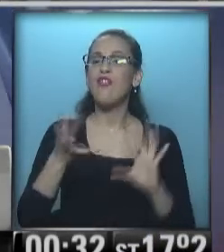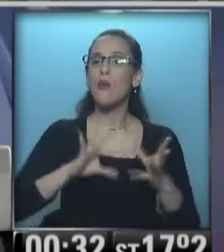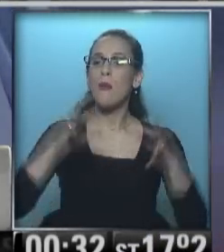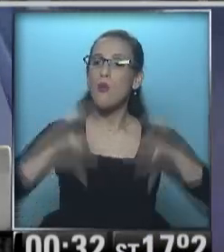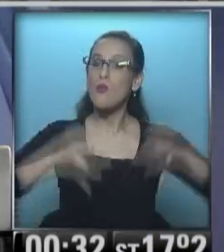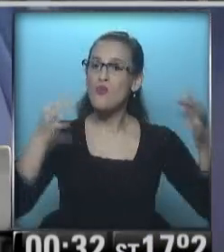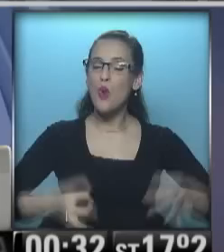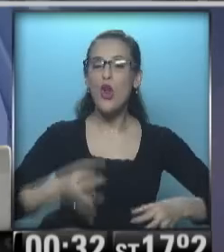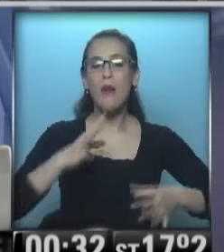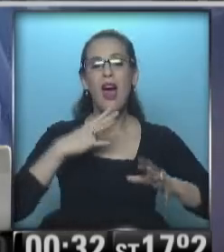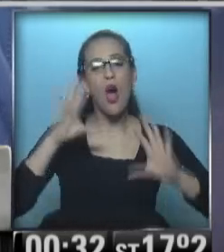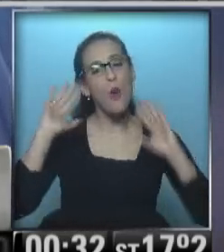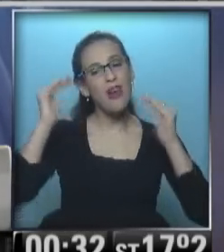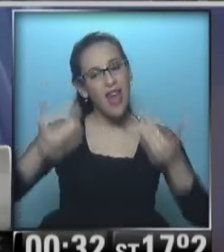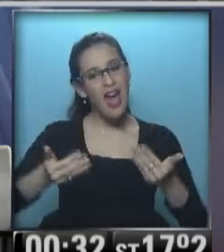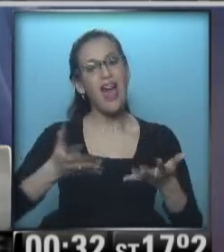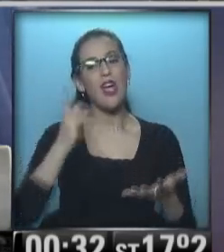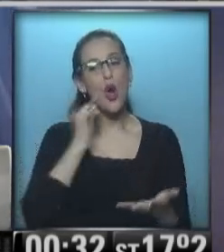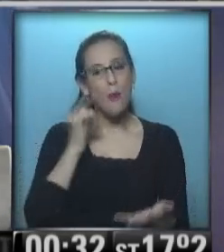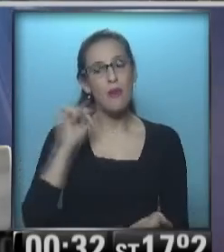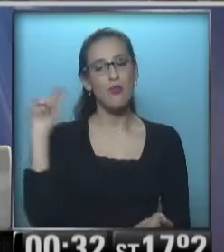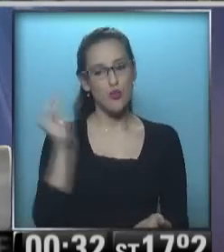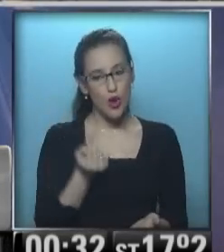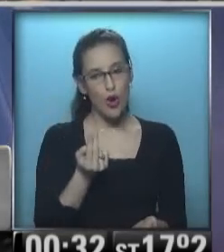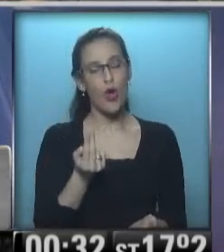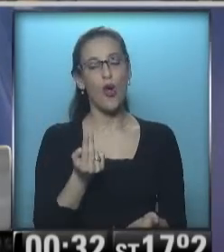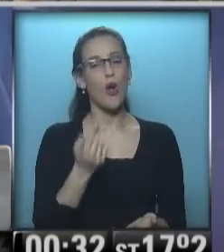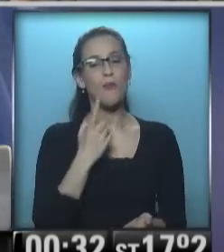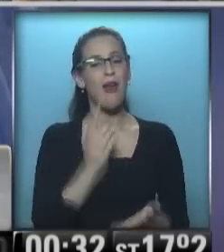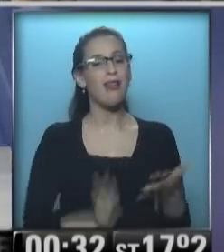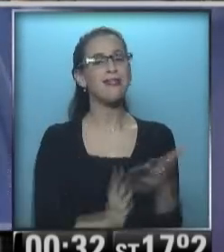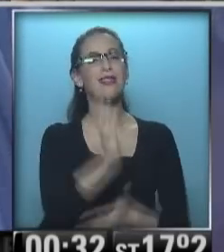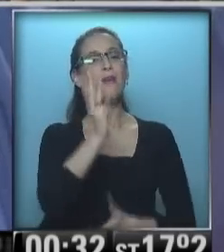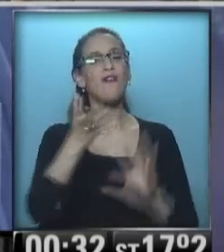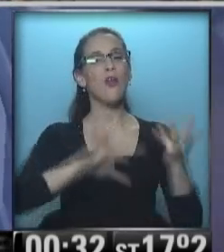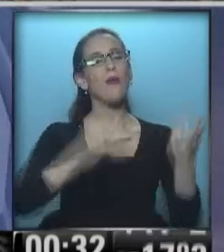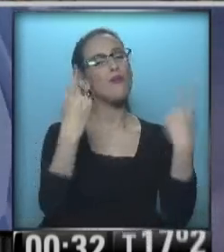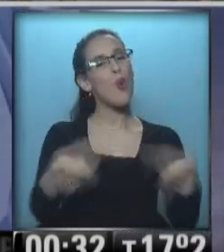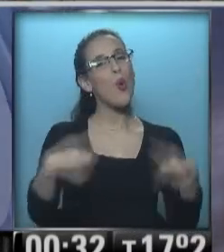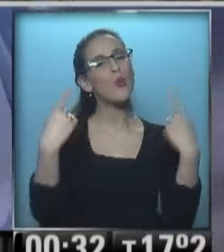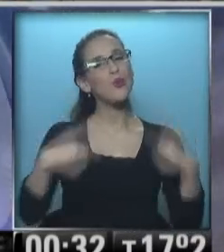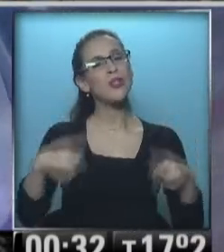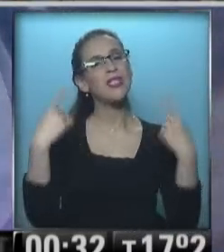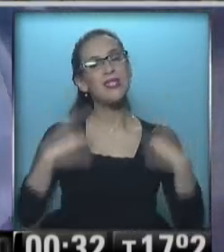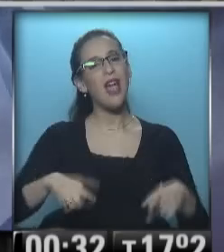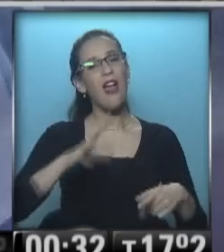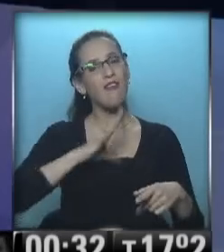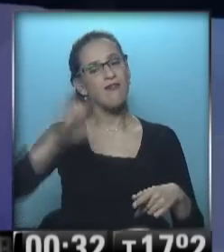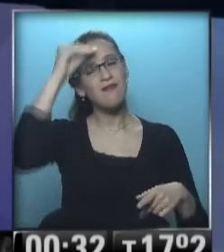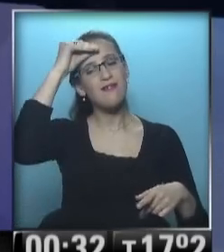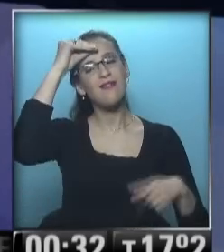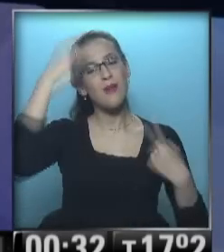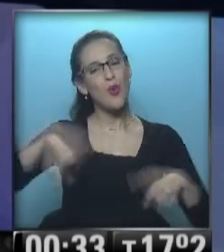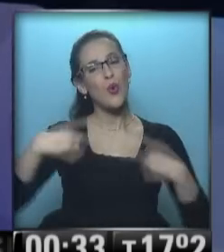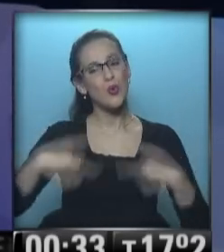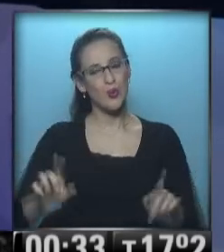de recordar a Gustavo, y como lo haremos siempre, con su música, que ha sido multiplicada hoy por todos